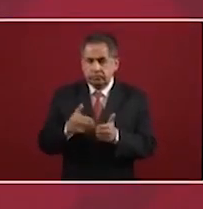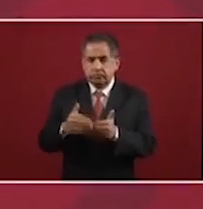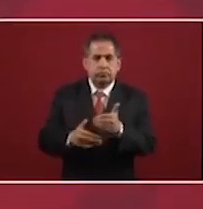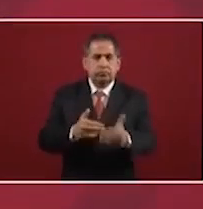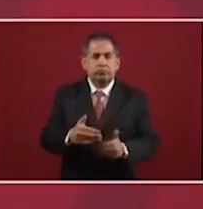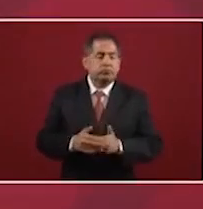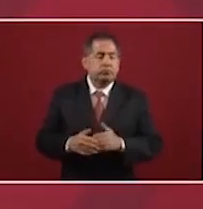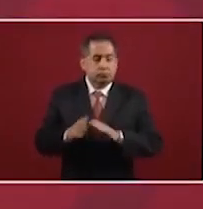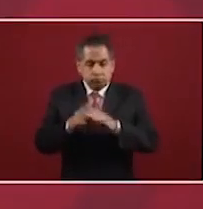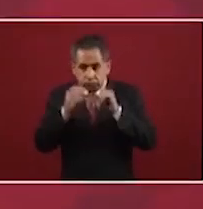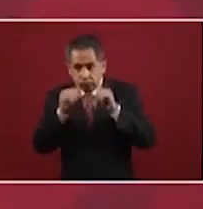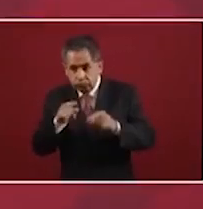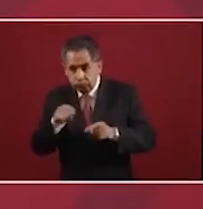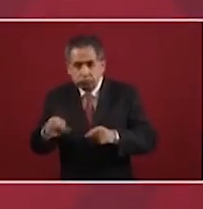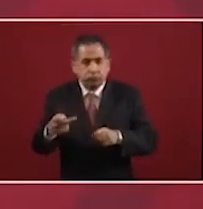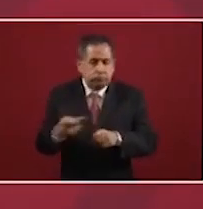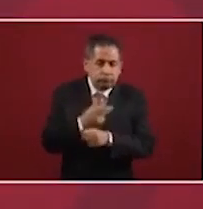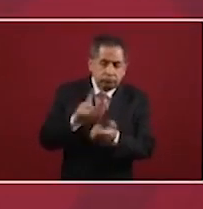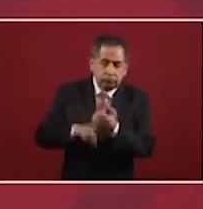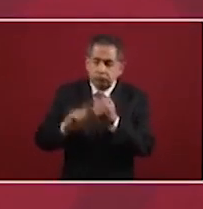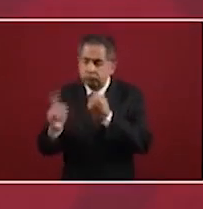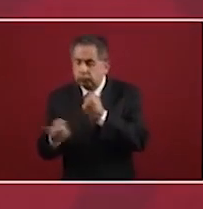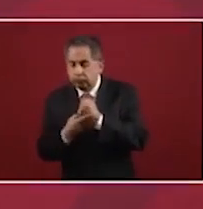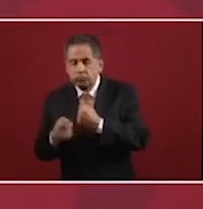proteger la vida de los ciudadanos